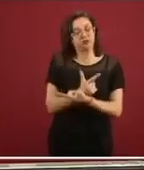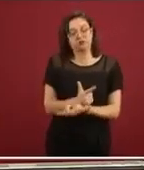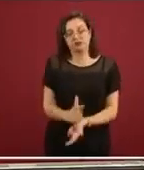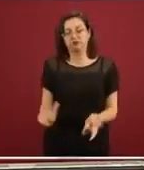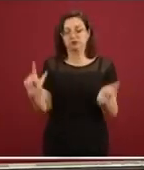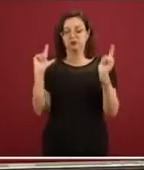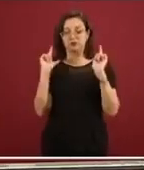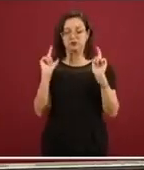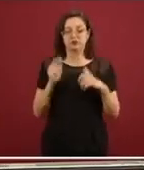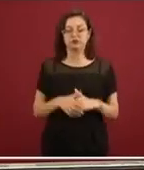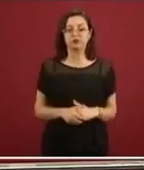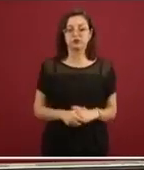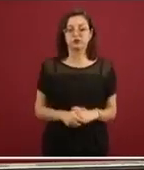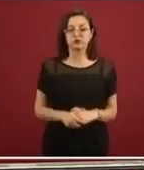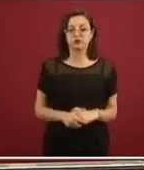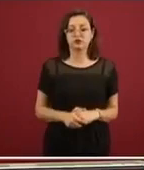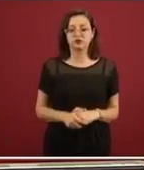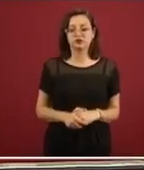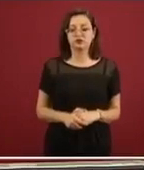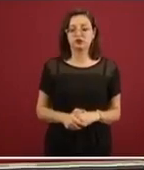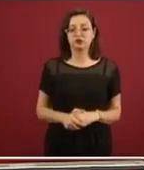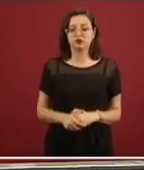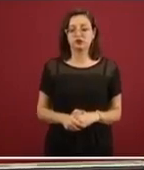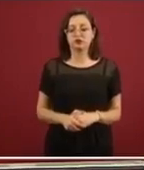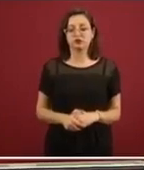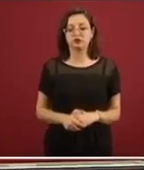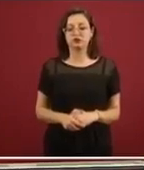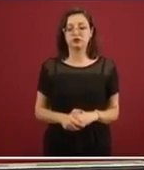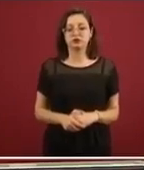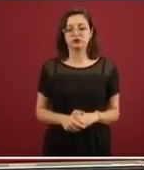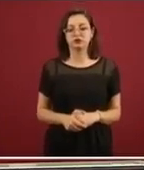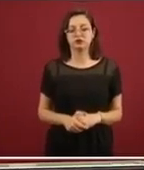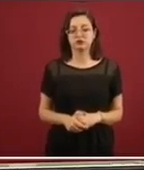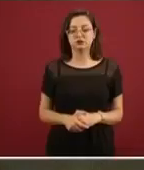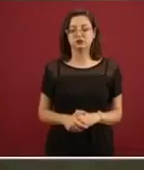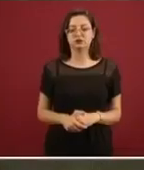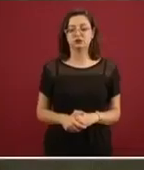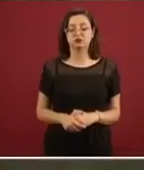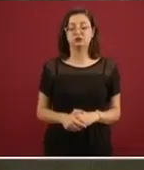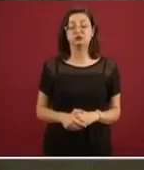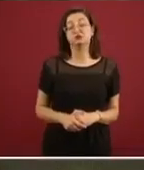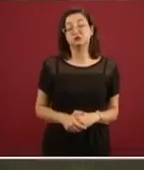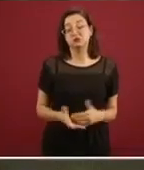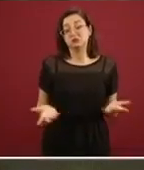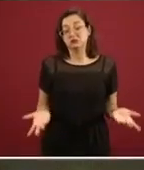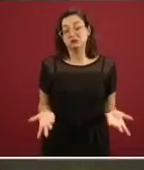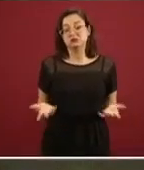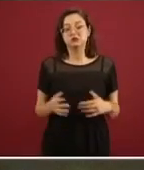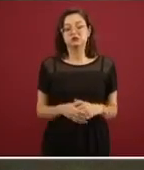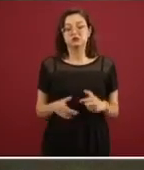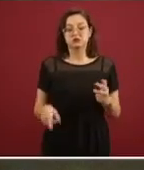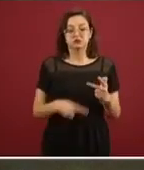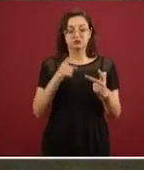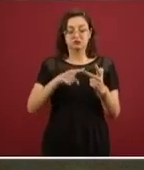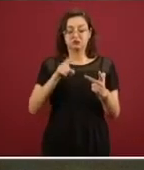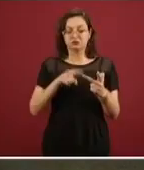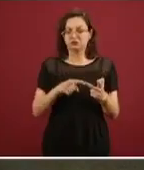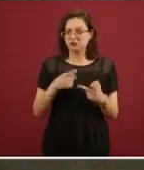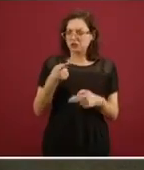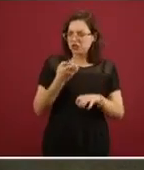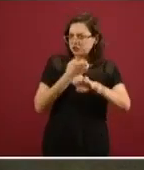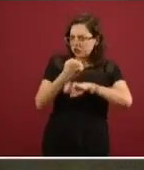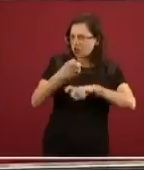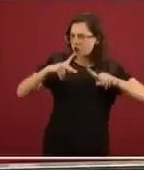sus familiares que pierden la vida. Ese es más o menos como ocurre. El estudio que me platica no lo conozco, sería